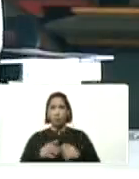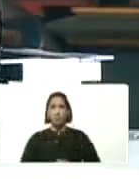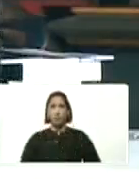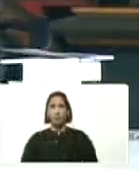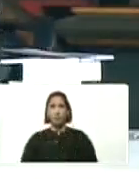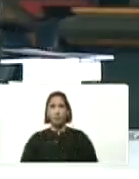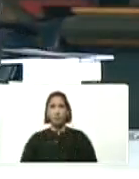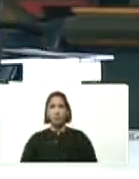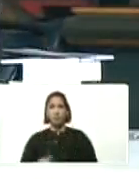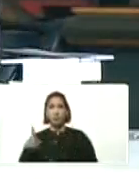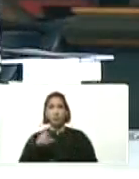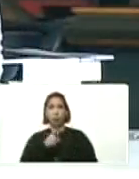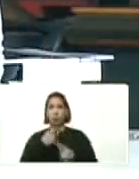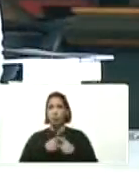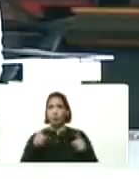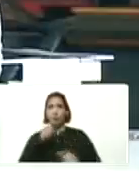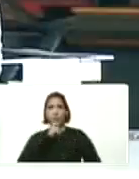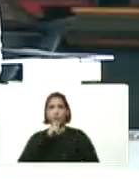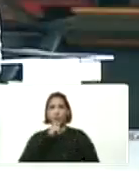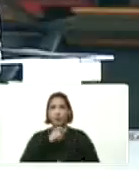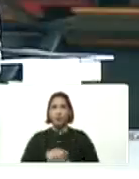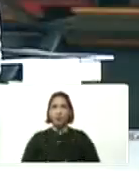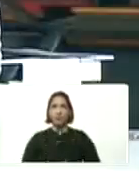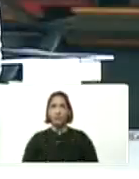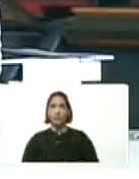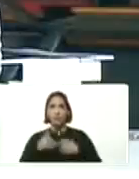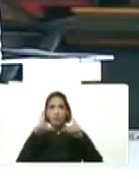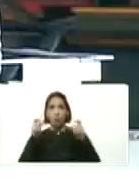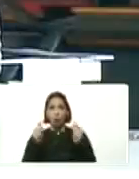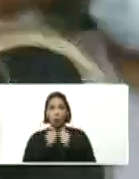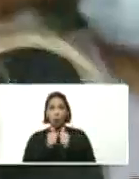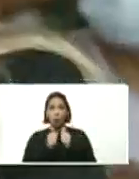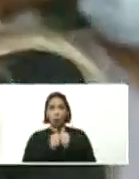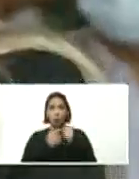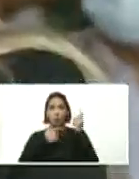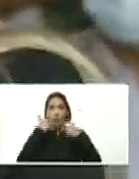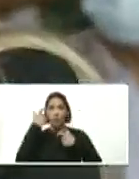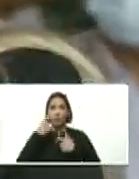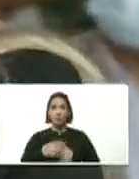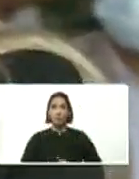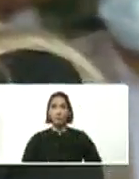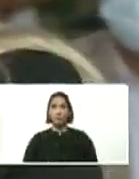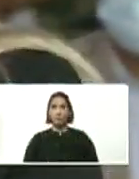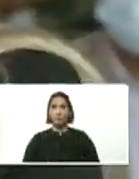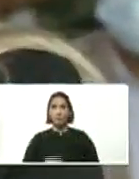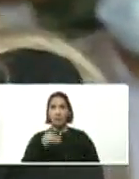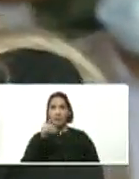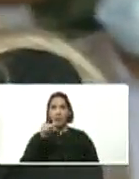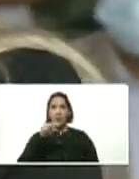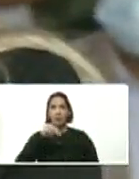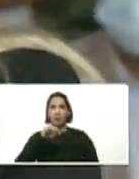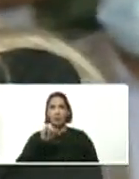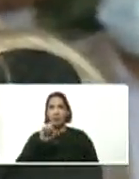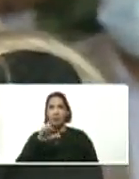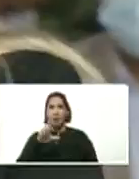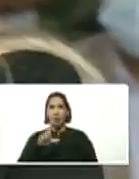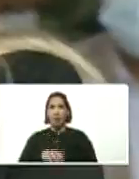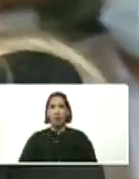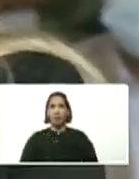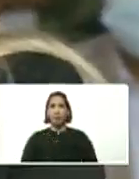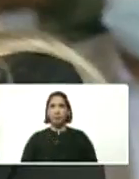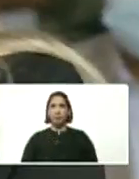era muy difícil lograrlo. Muy difícil, mira esta foto con el comandante presidente, Daniel Ortega Saavedra. Mira,